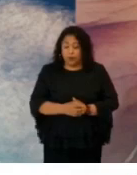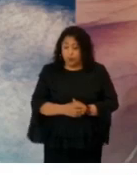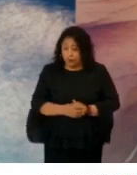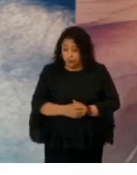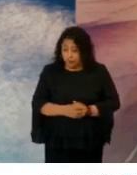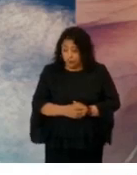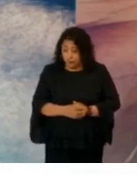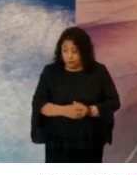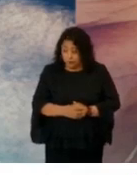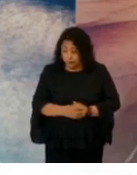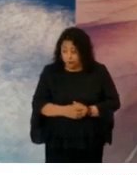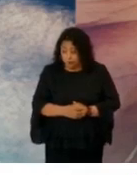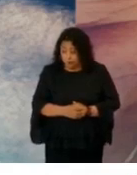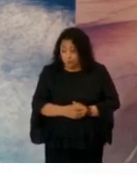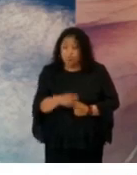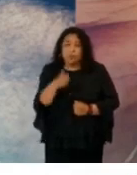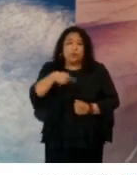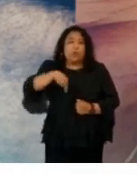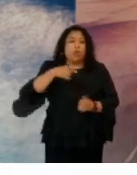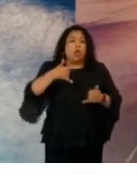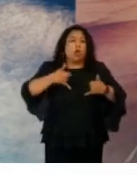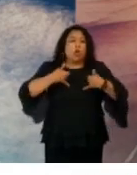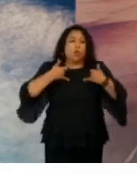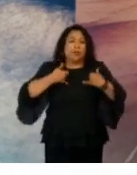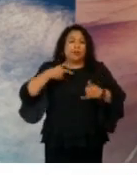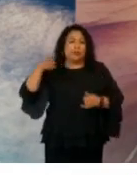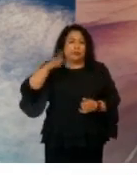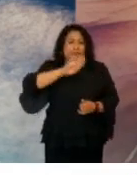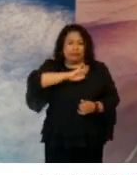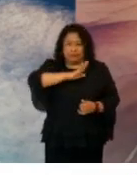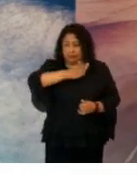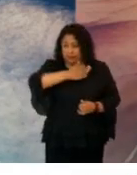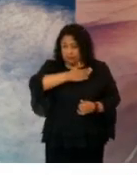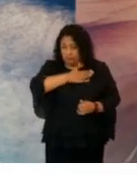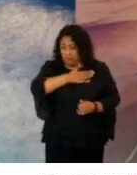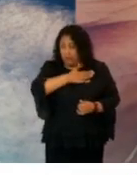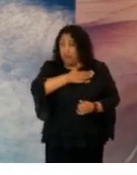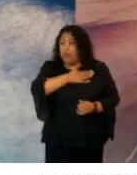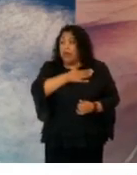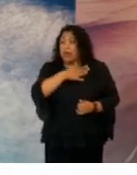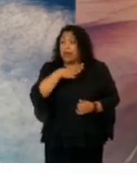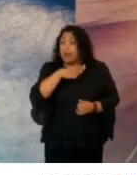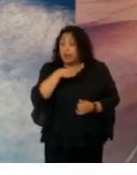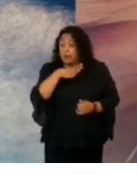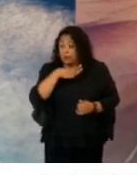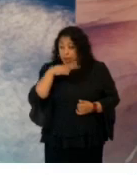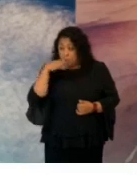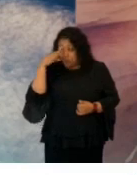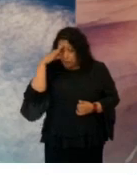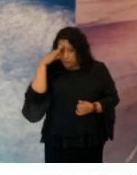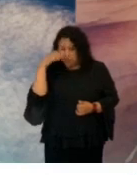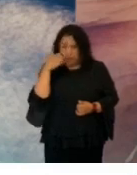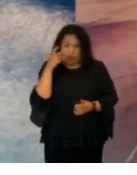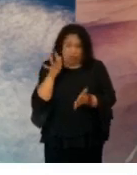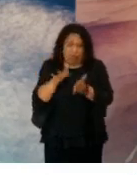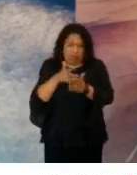en el movimiento las juventudes españolas sentaron un principio que voy a tratar de